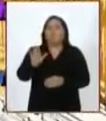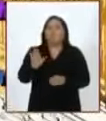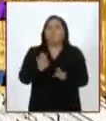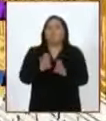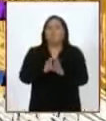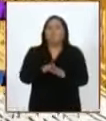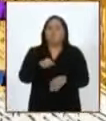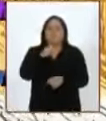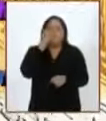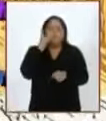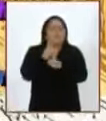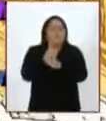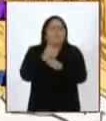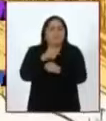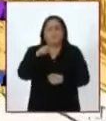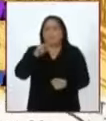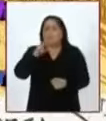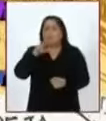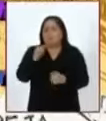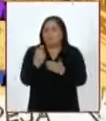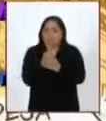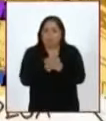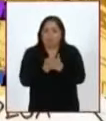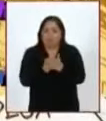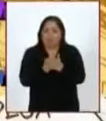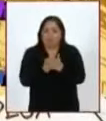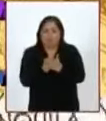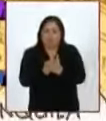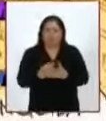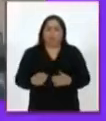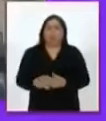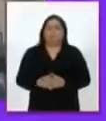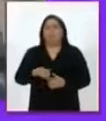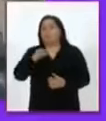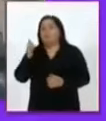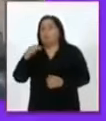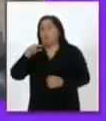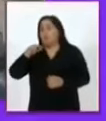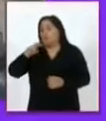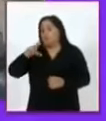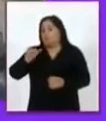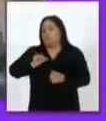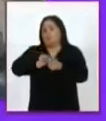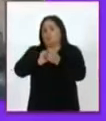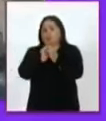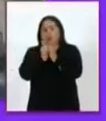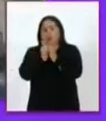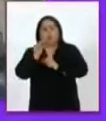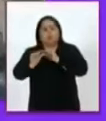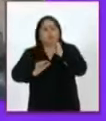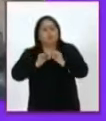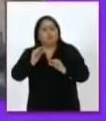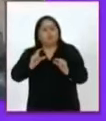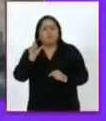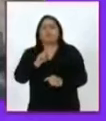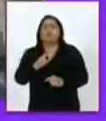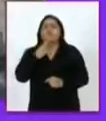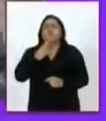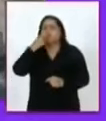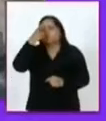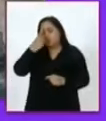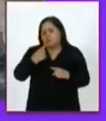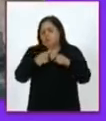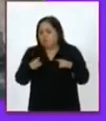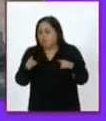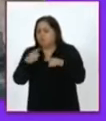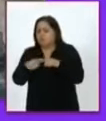como la primera novela gráfica. La novela gráfica se fortalece cuando el término se usa para diferenciarla de